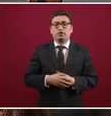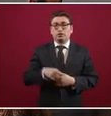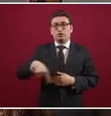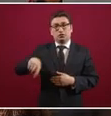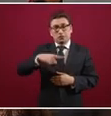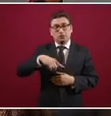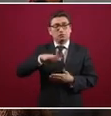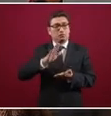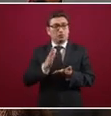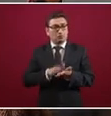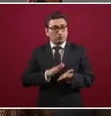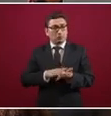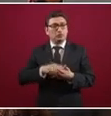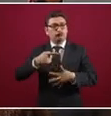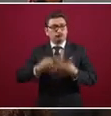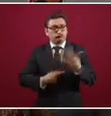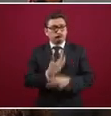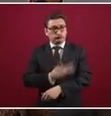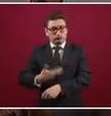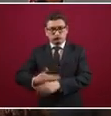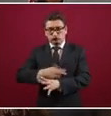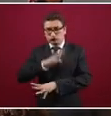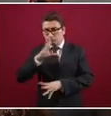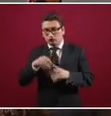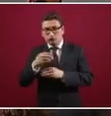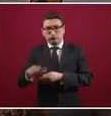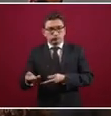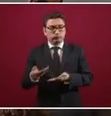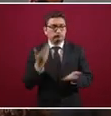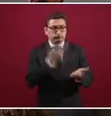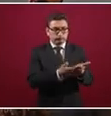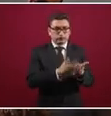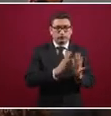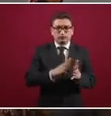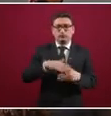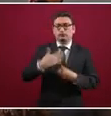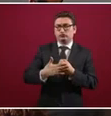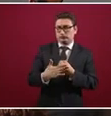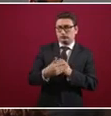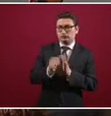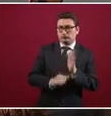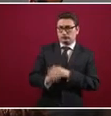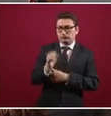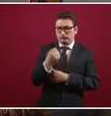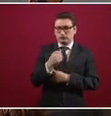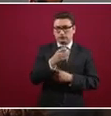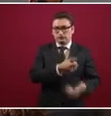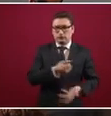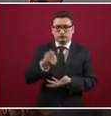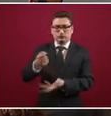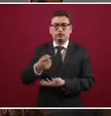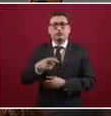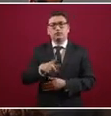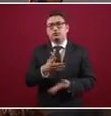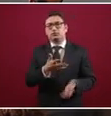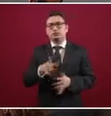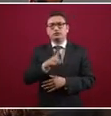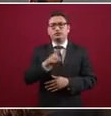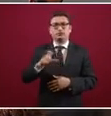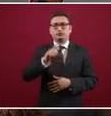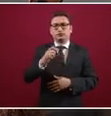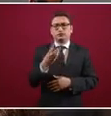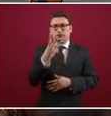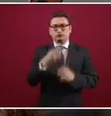documentos que van insisto muy avanzados que se estén entregando en el mes de septiembre un aproximado de 123 millones